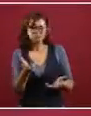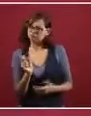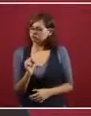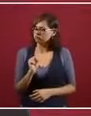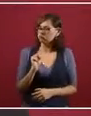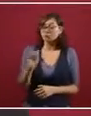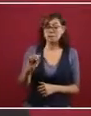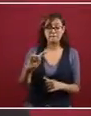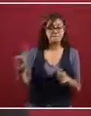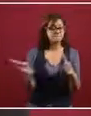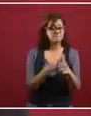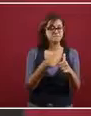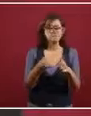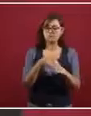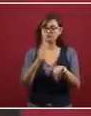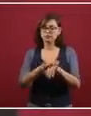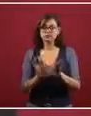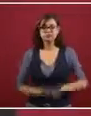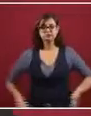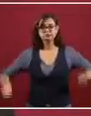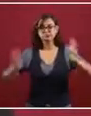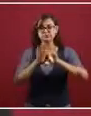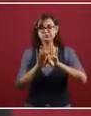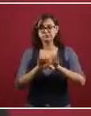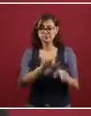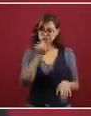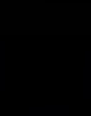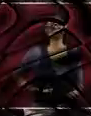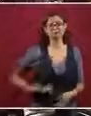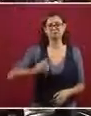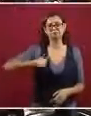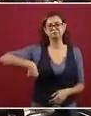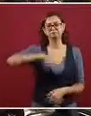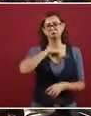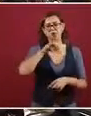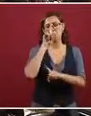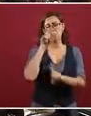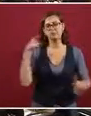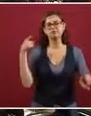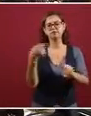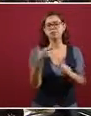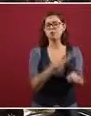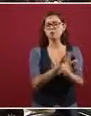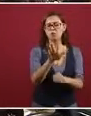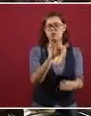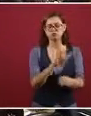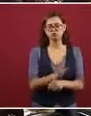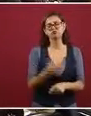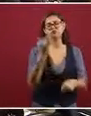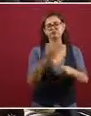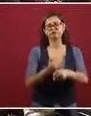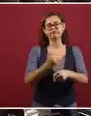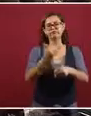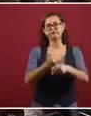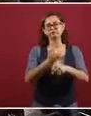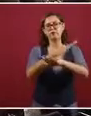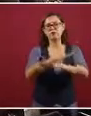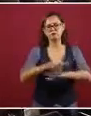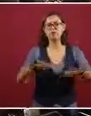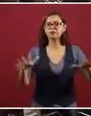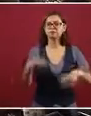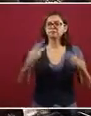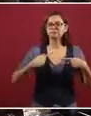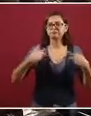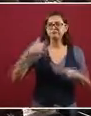nuestras prioridades de gobierno. E informar a la ciudadanía del avance del proceso de